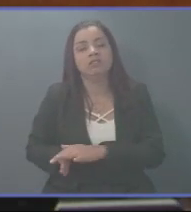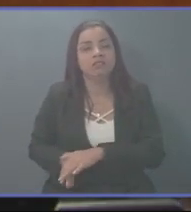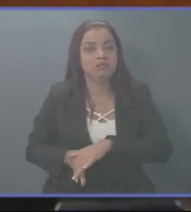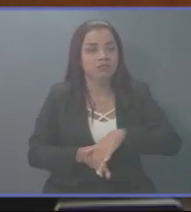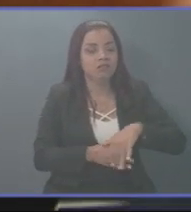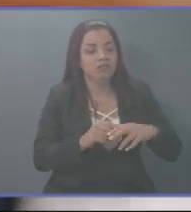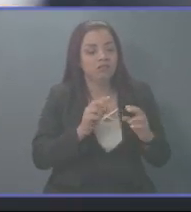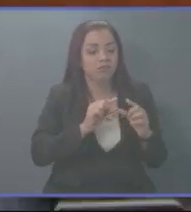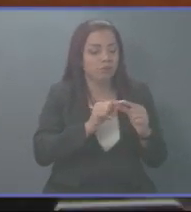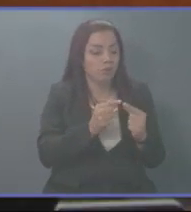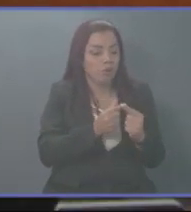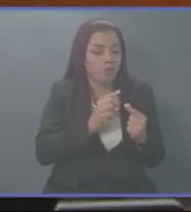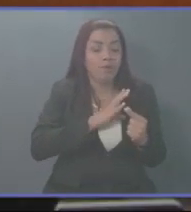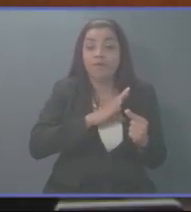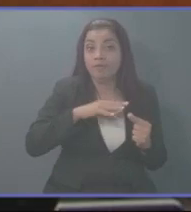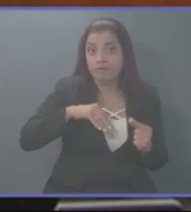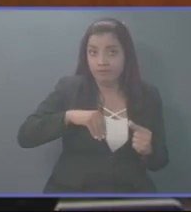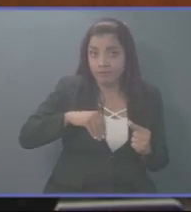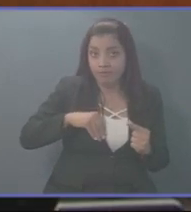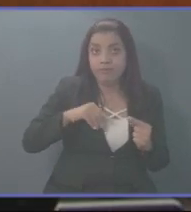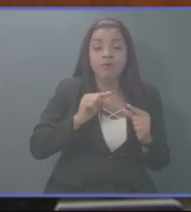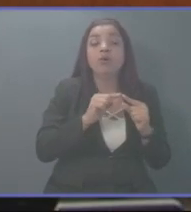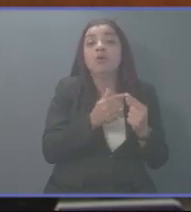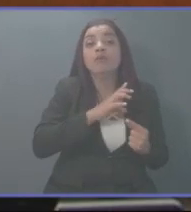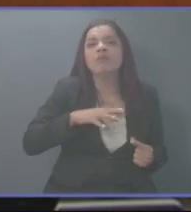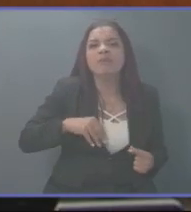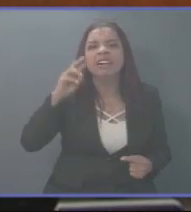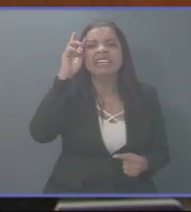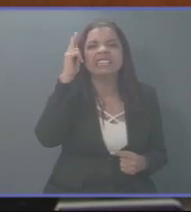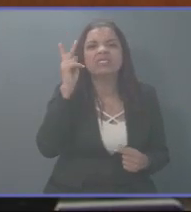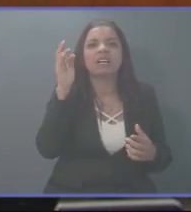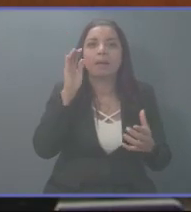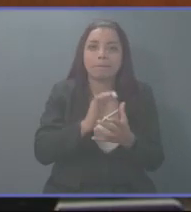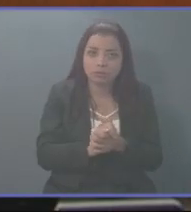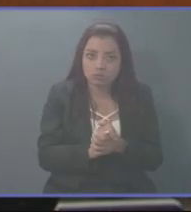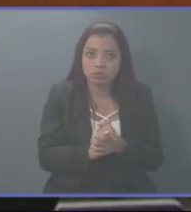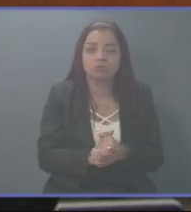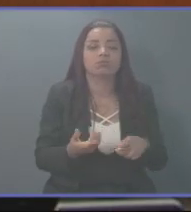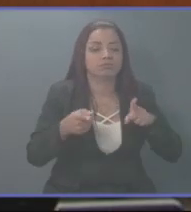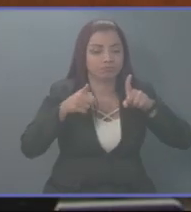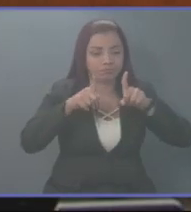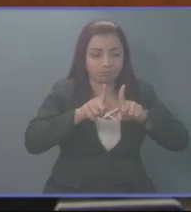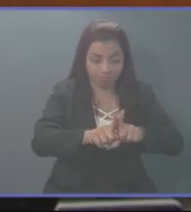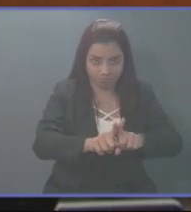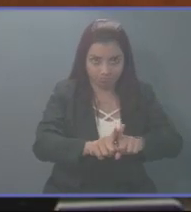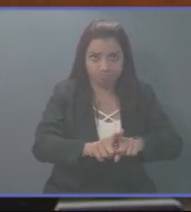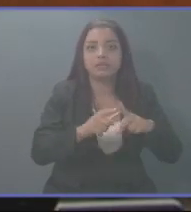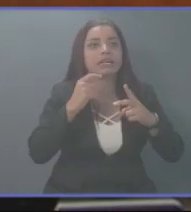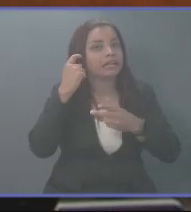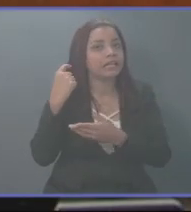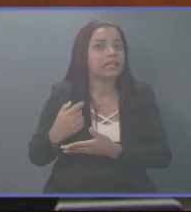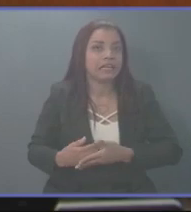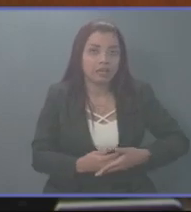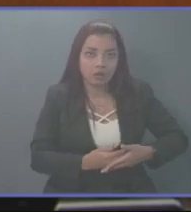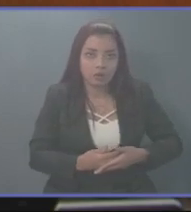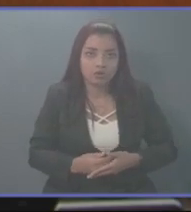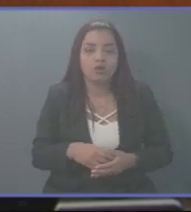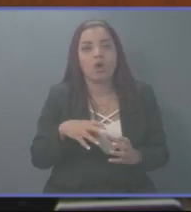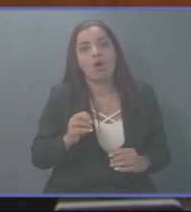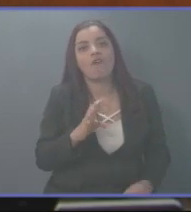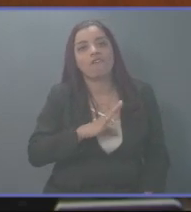Se entiende como grupo familiar a los cónyuges, compañeros de vida, hijos y los parientes hasta el 4º